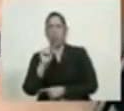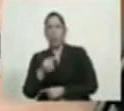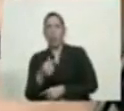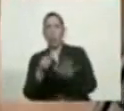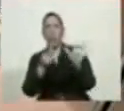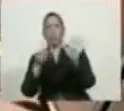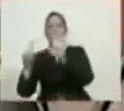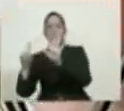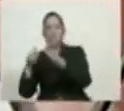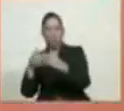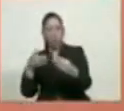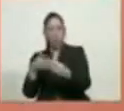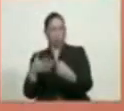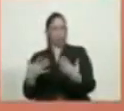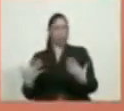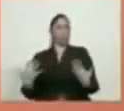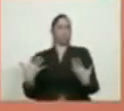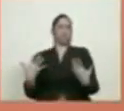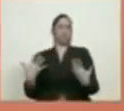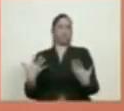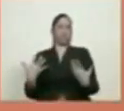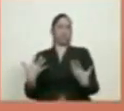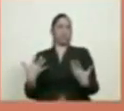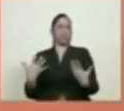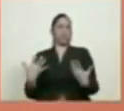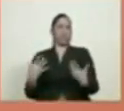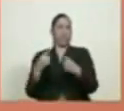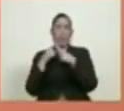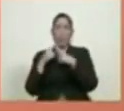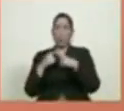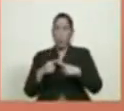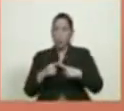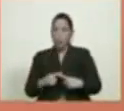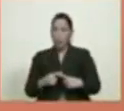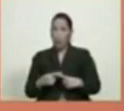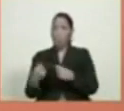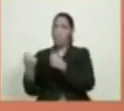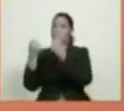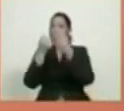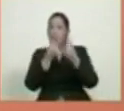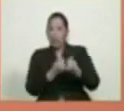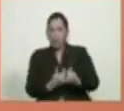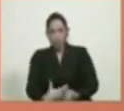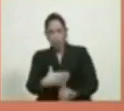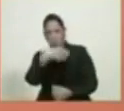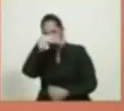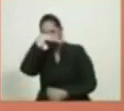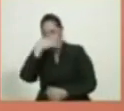0,86 dólares calculado al precio criminal.